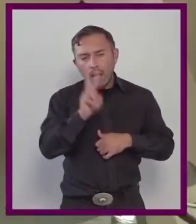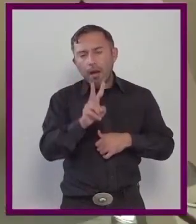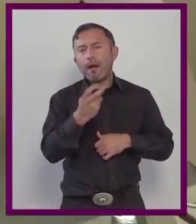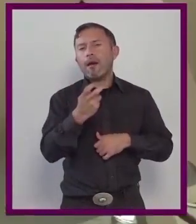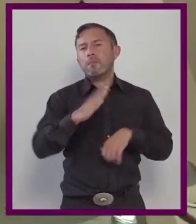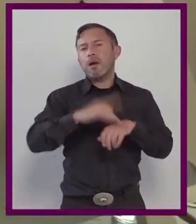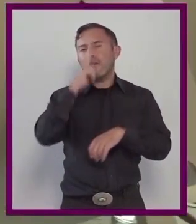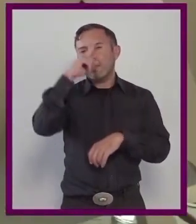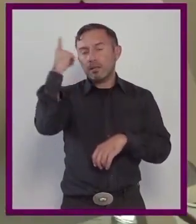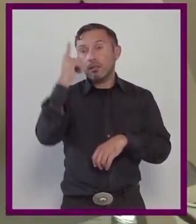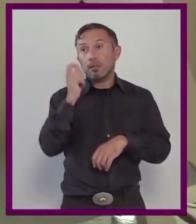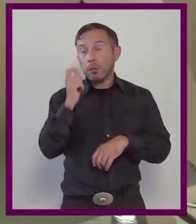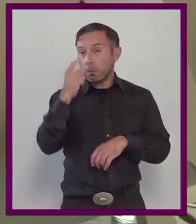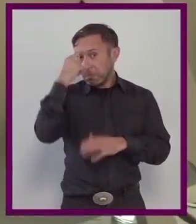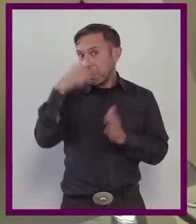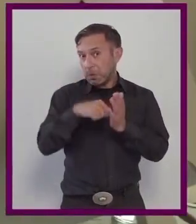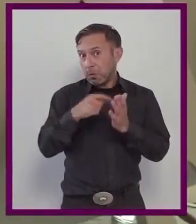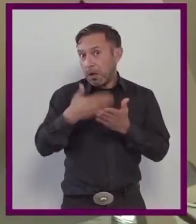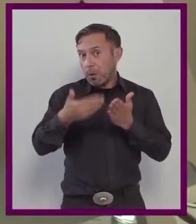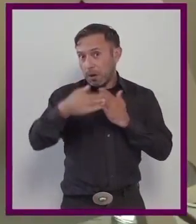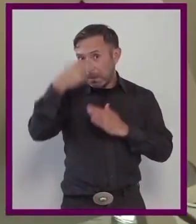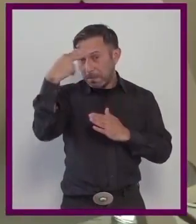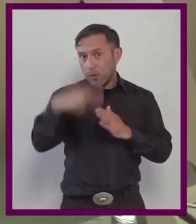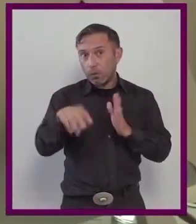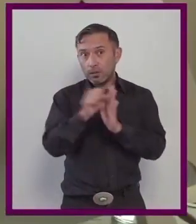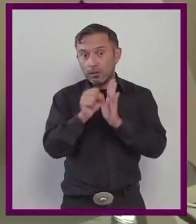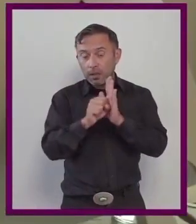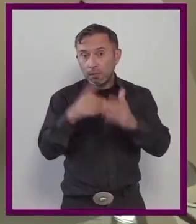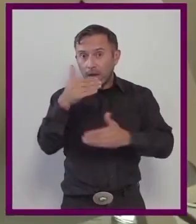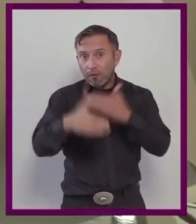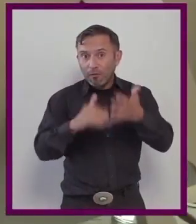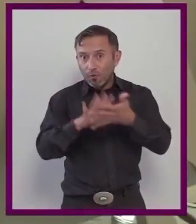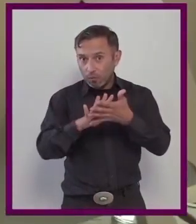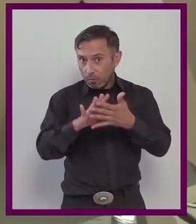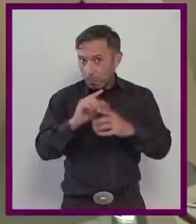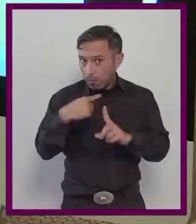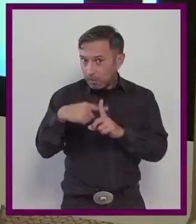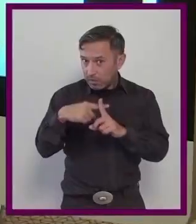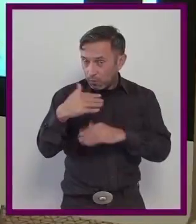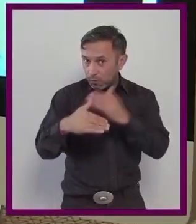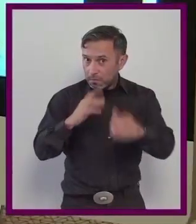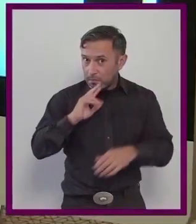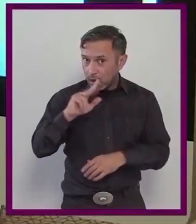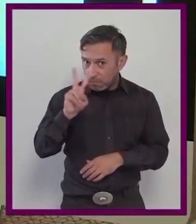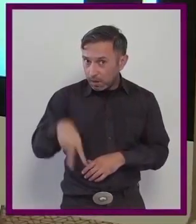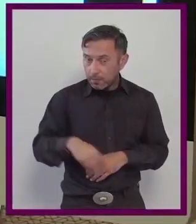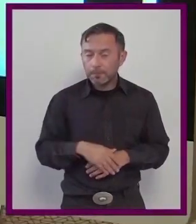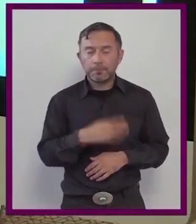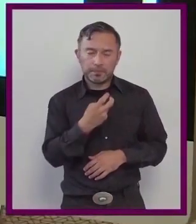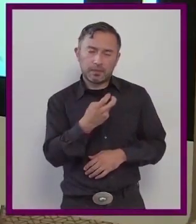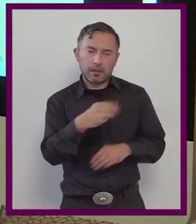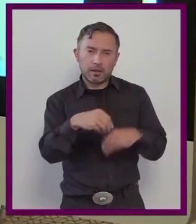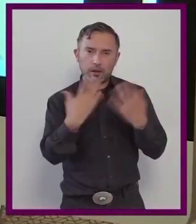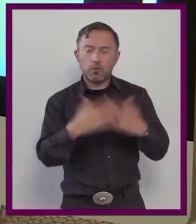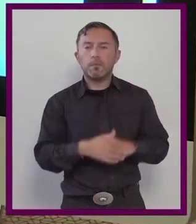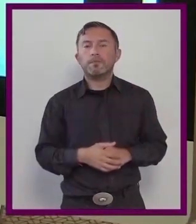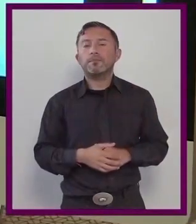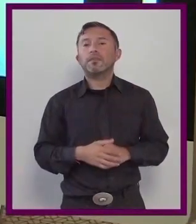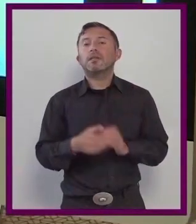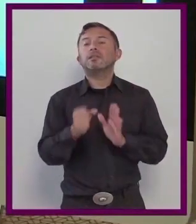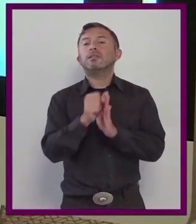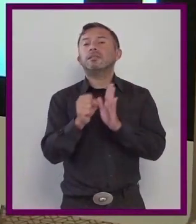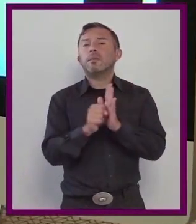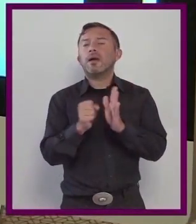jóvenes, pues definitivamente creo que sí es una muy buena evolución para nuestro sistema, ¿verdad? Por supuesto, toda vez que en el sistema